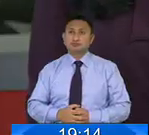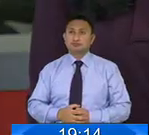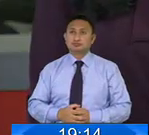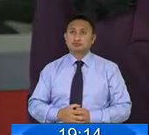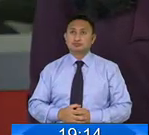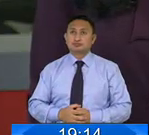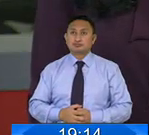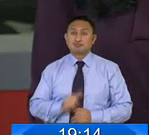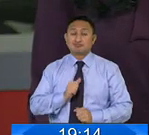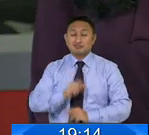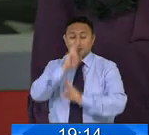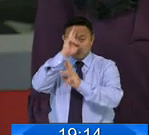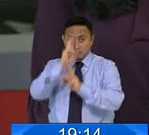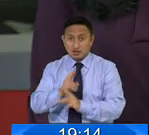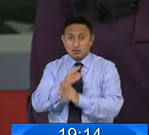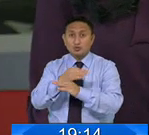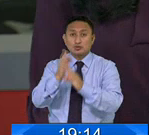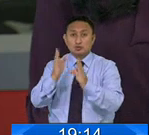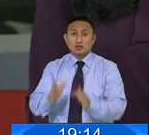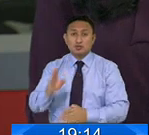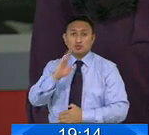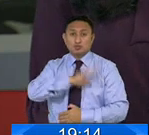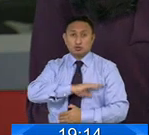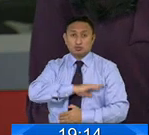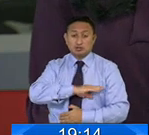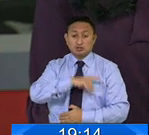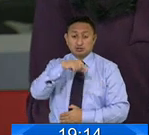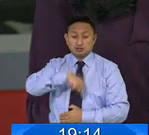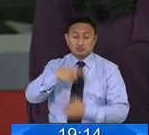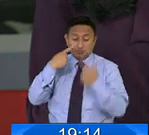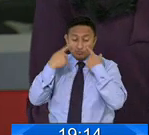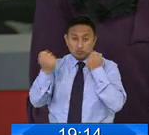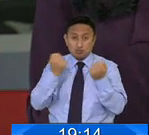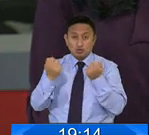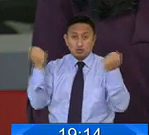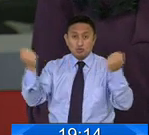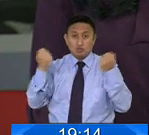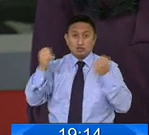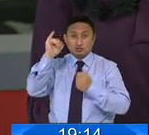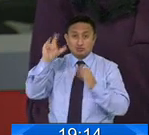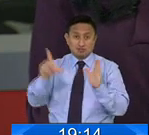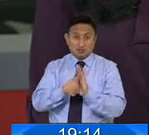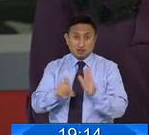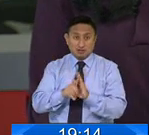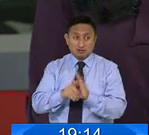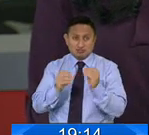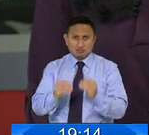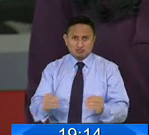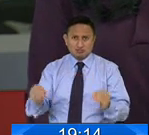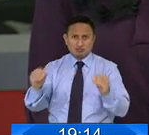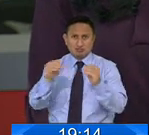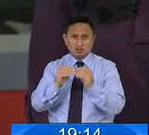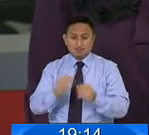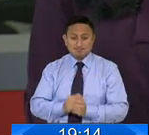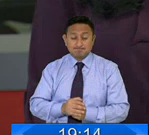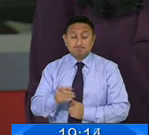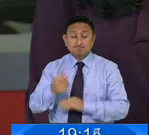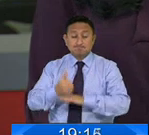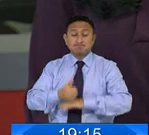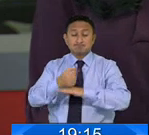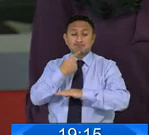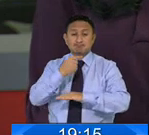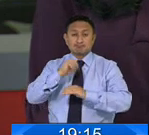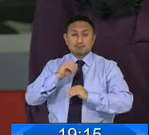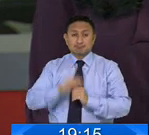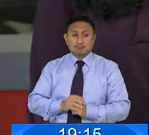El irrespeto a los funcionarios municipales durante controles en fiestas clandestinas incrementó. Las autoridades aseguran